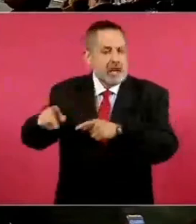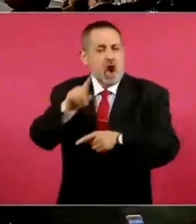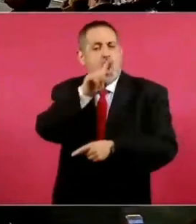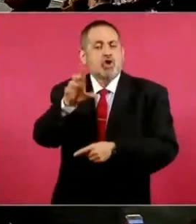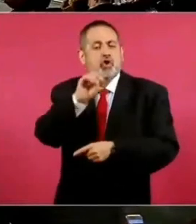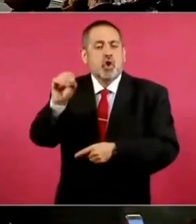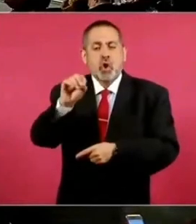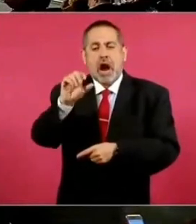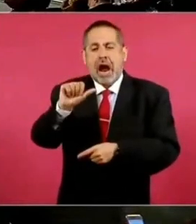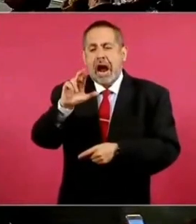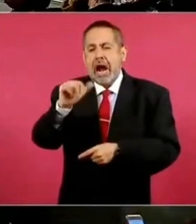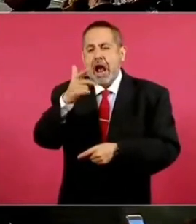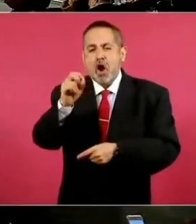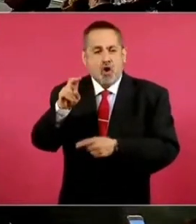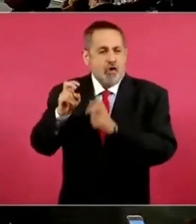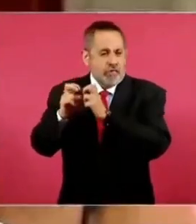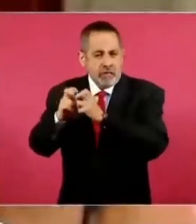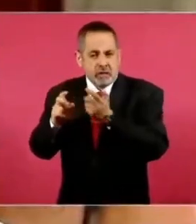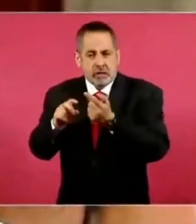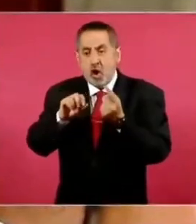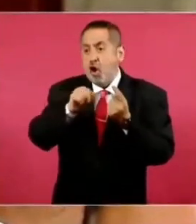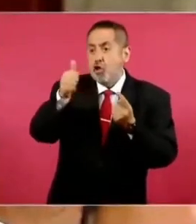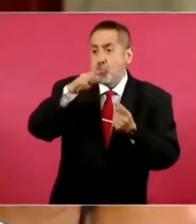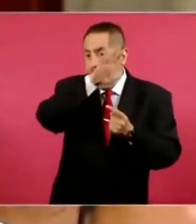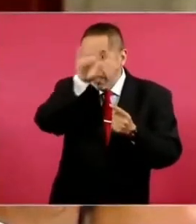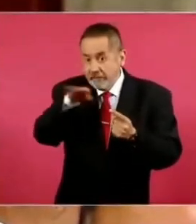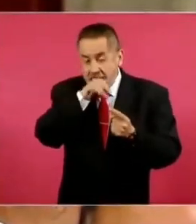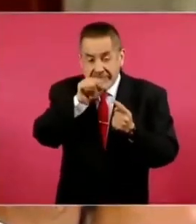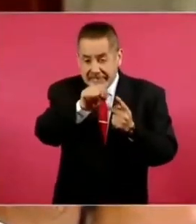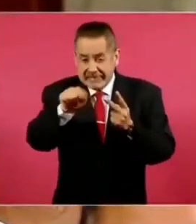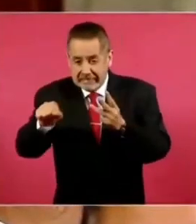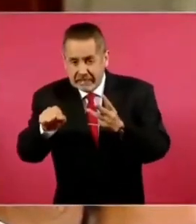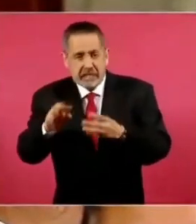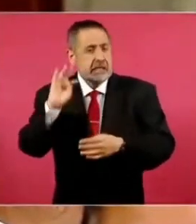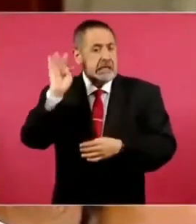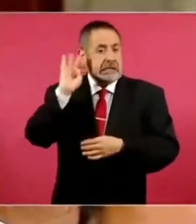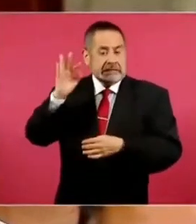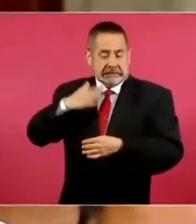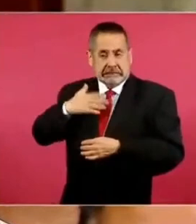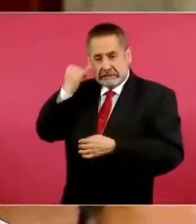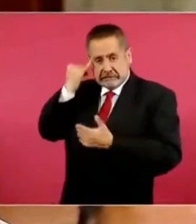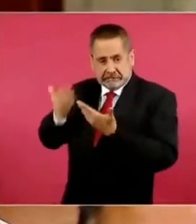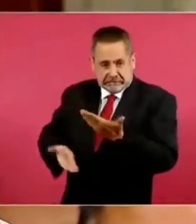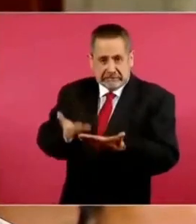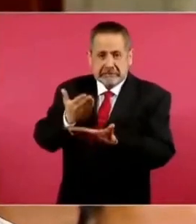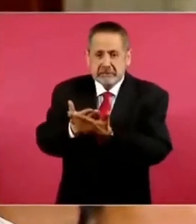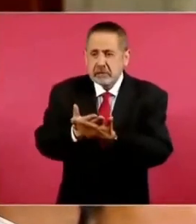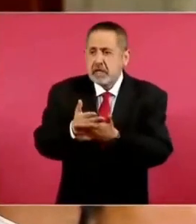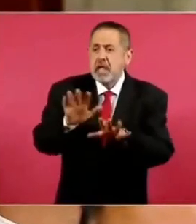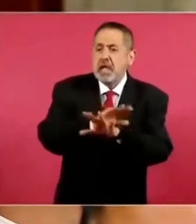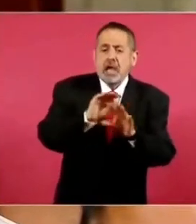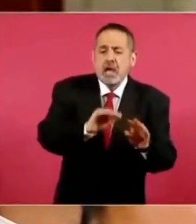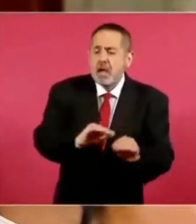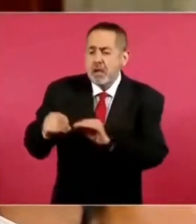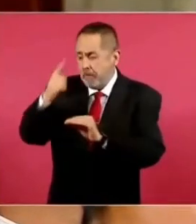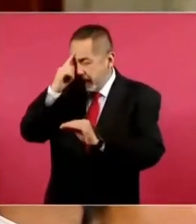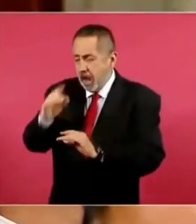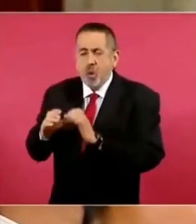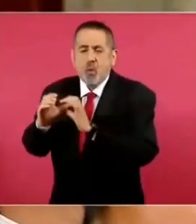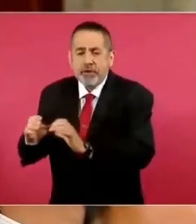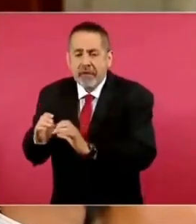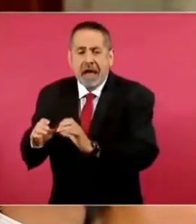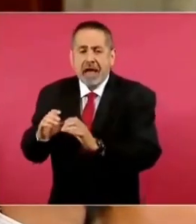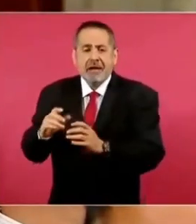elefantes de haberse tomado decisiones propias de nuestra propuesta de evolución más que de conversión Hubiera sido